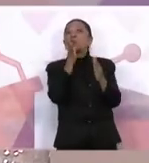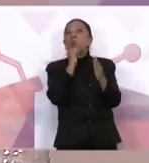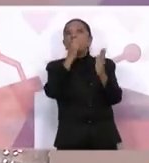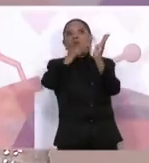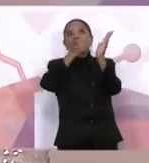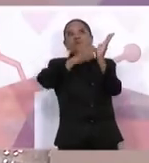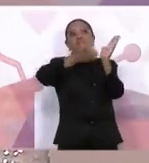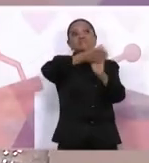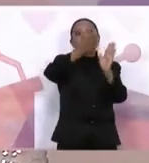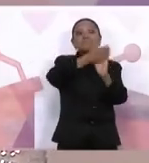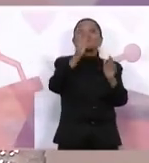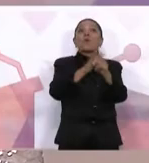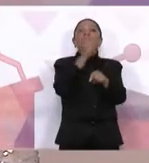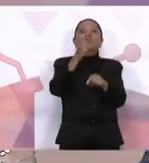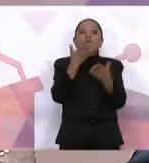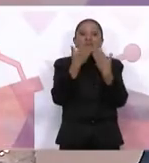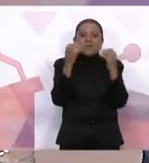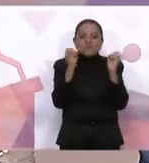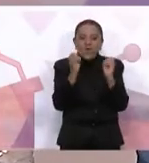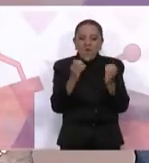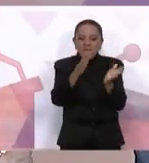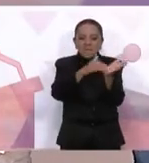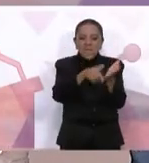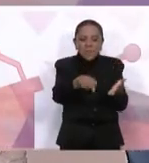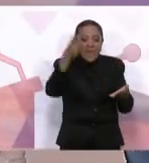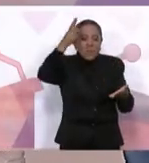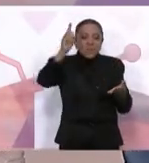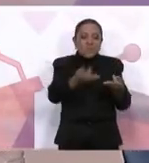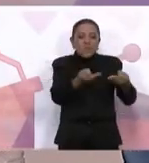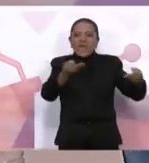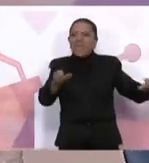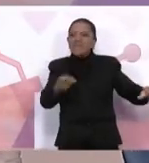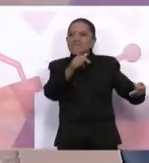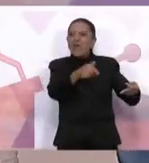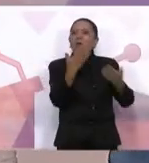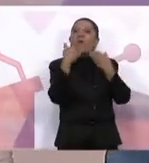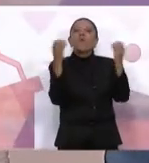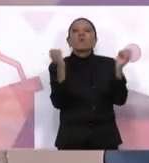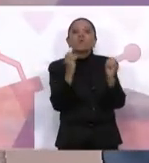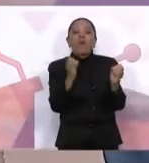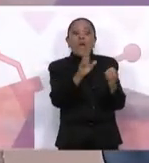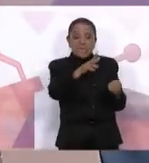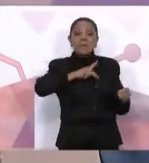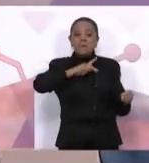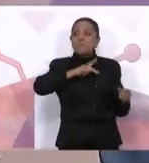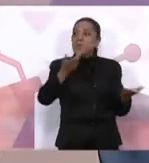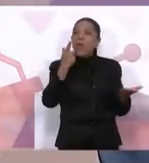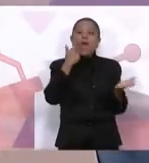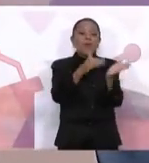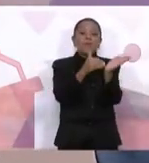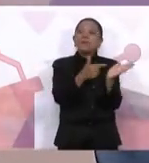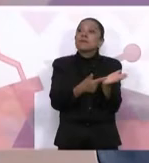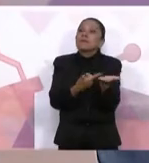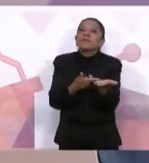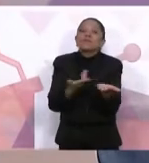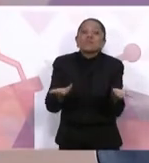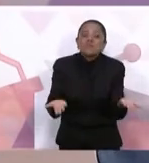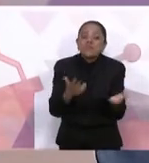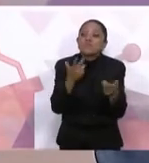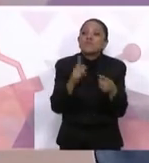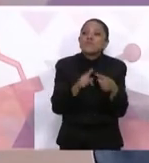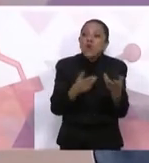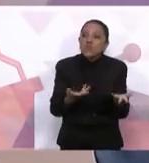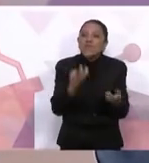porque mucha gente que vivía en un terreno no pudo acreditar la propiedad o perdió la forma de acreditar y es una tarea del gobierno